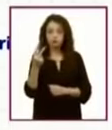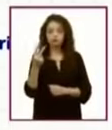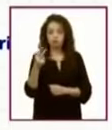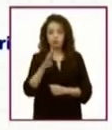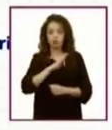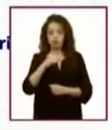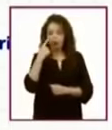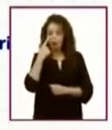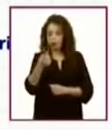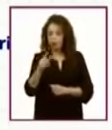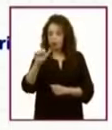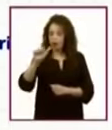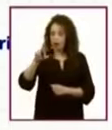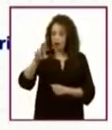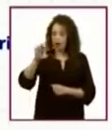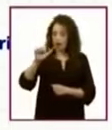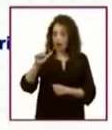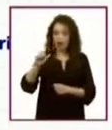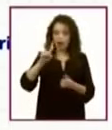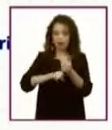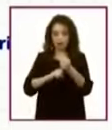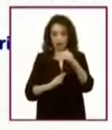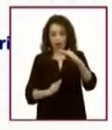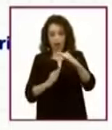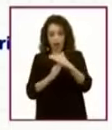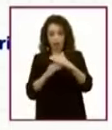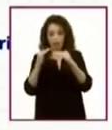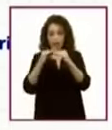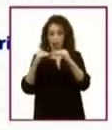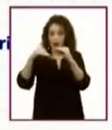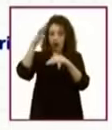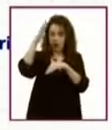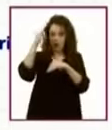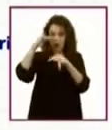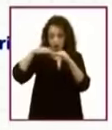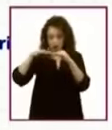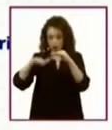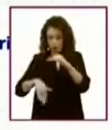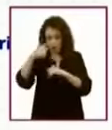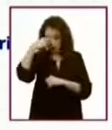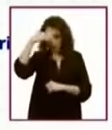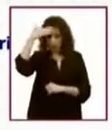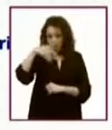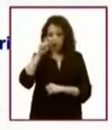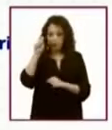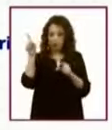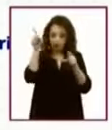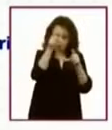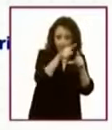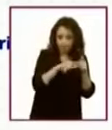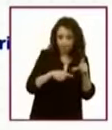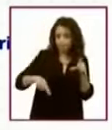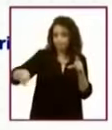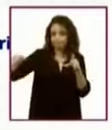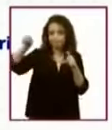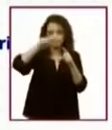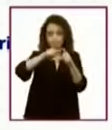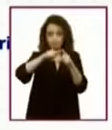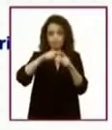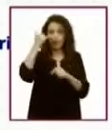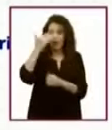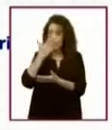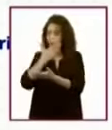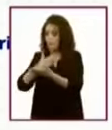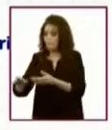polígonos dieron el límite superior y el inferior para el área del círculo. Además, Arquímedes sabía que